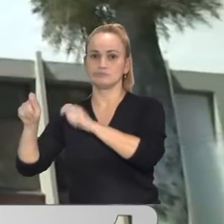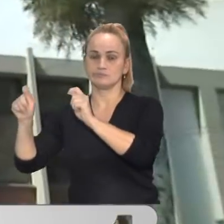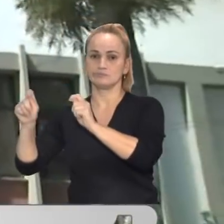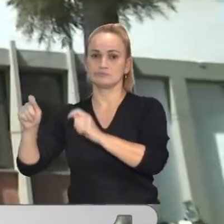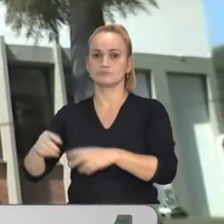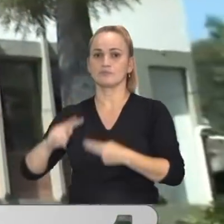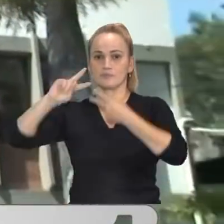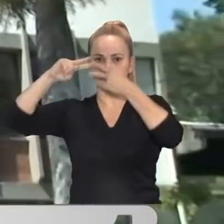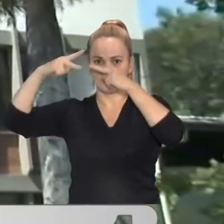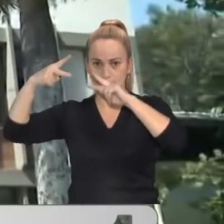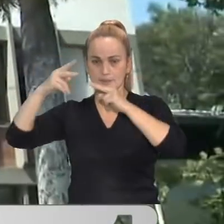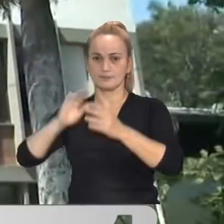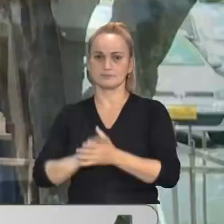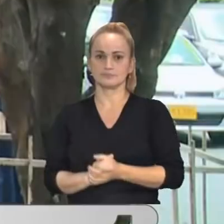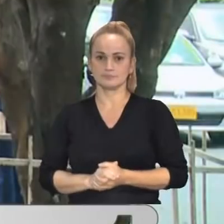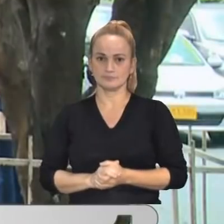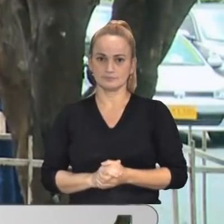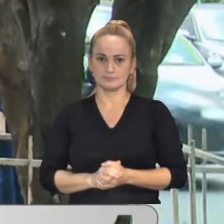sede de Medicina Legal.